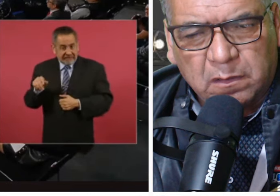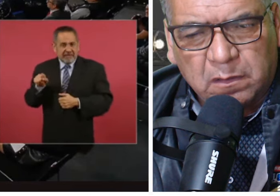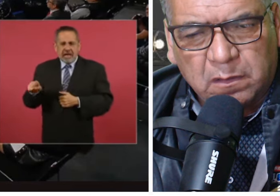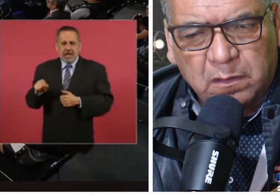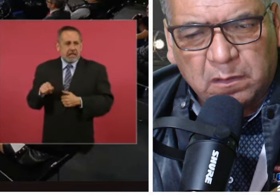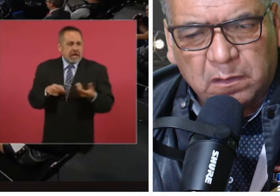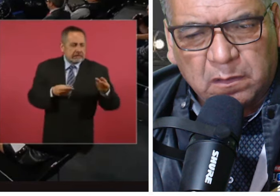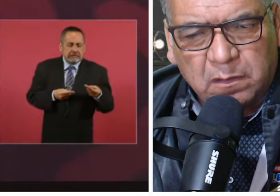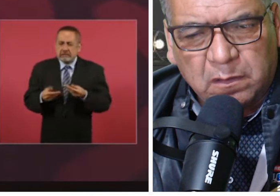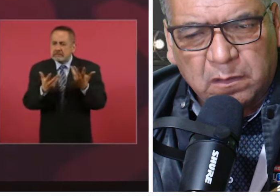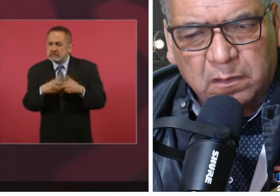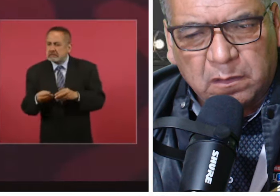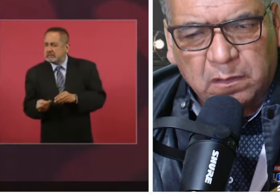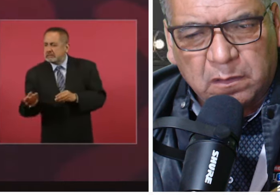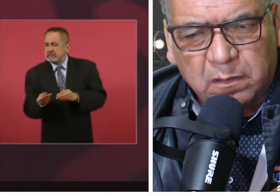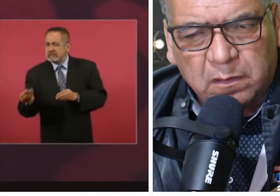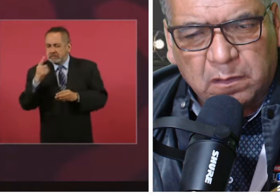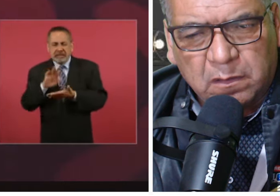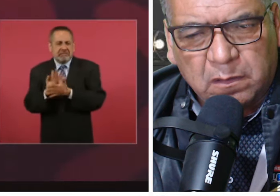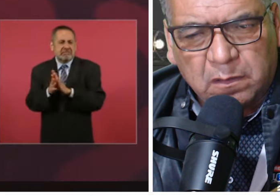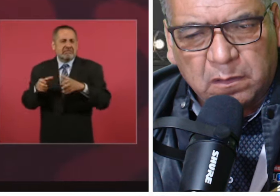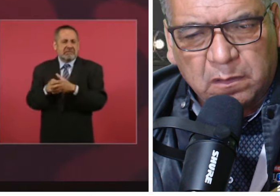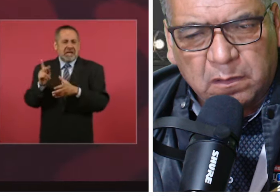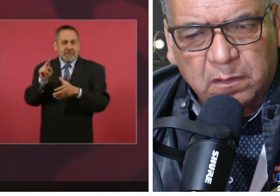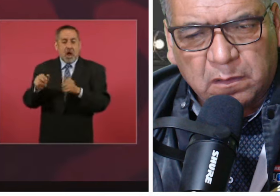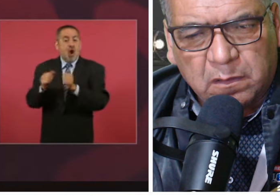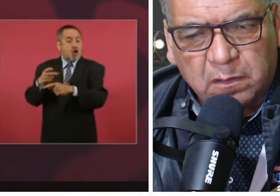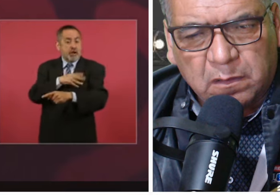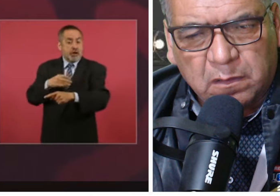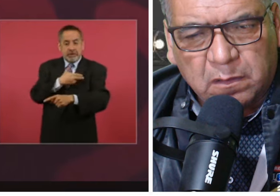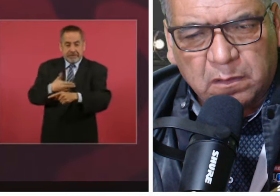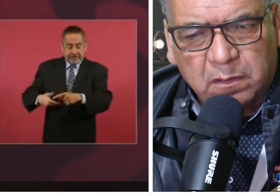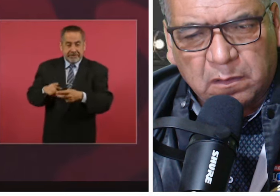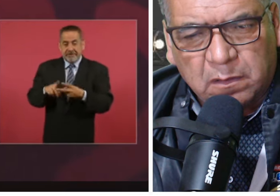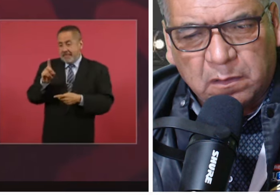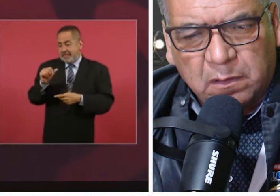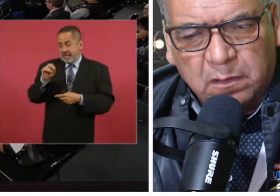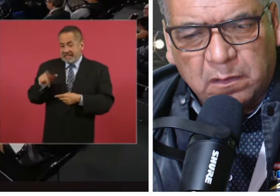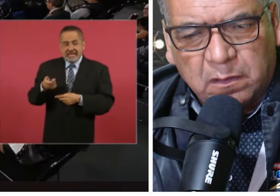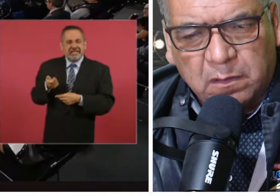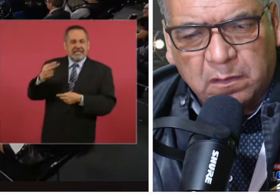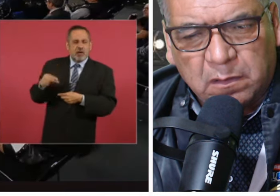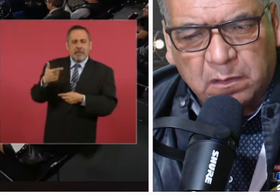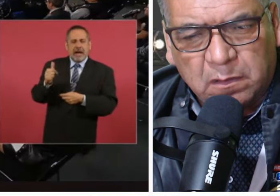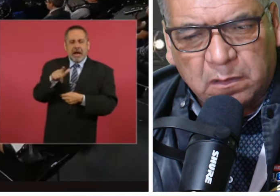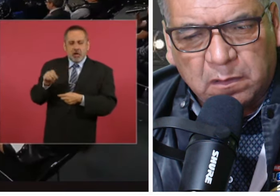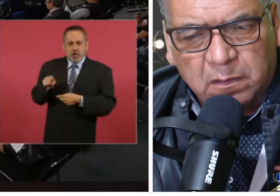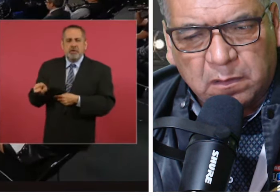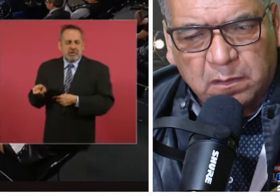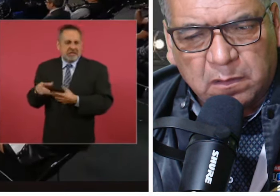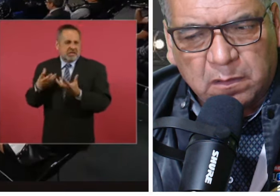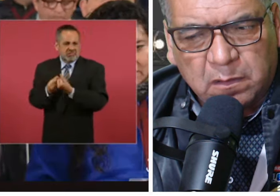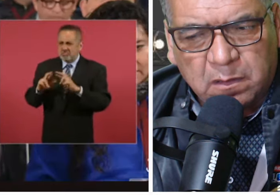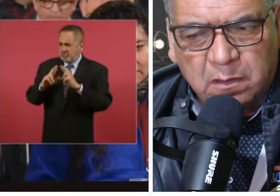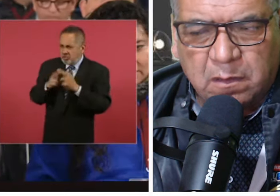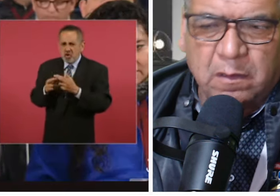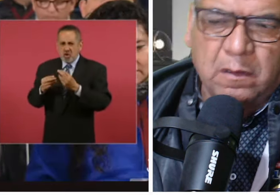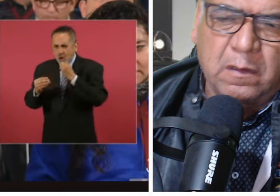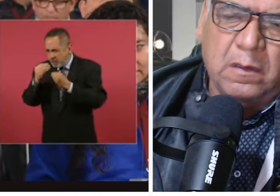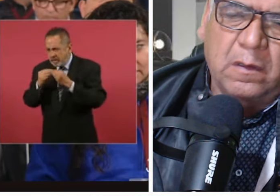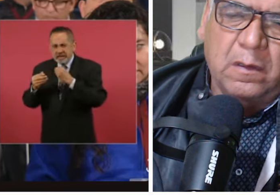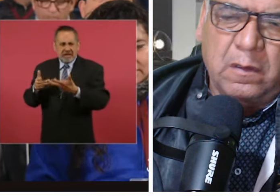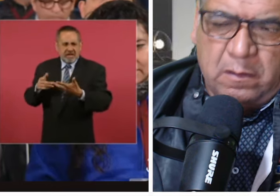engrane del clan. En sintonía con los hijos del presidente, Daniel Asaf, a quien apodan el gallo, arma reuniones,